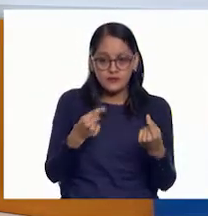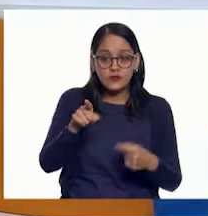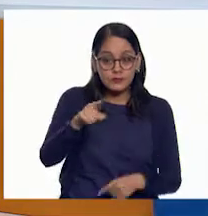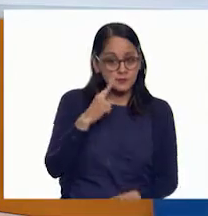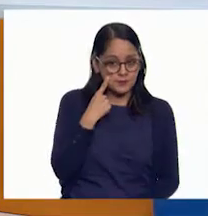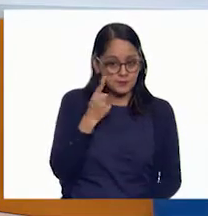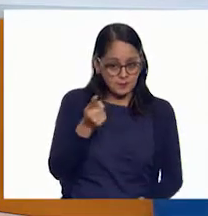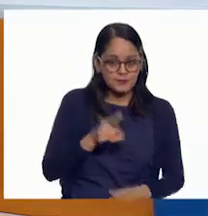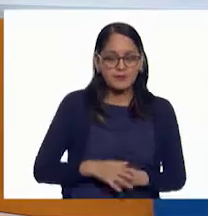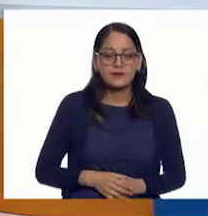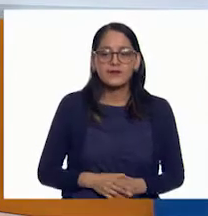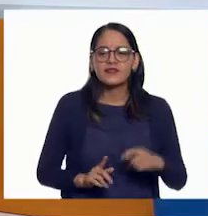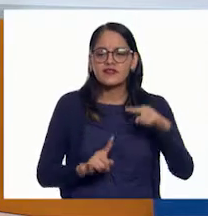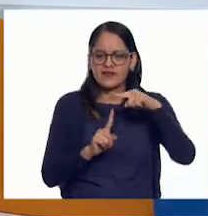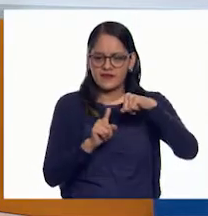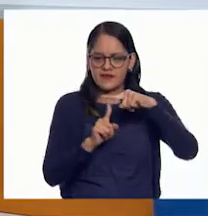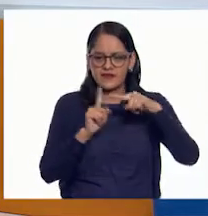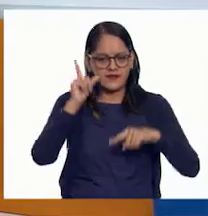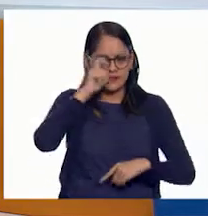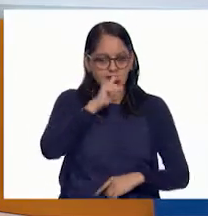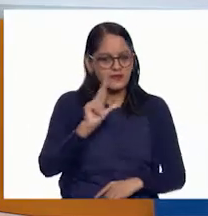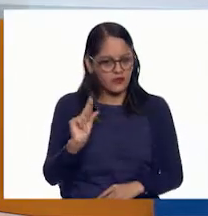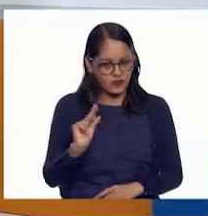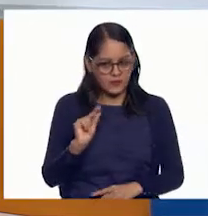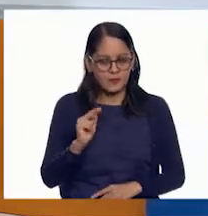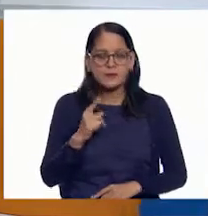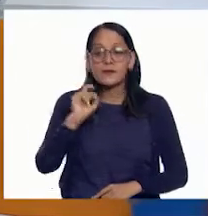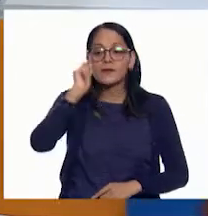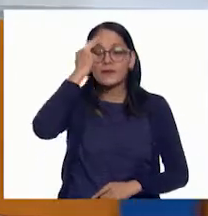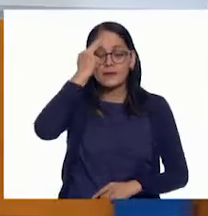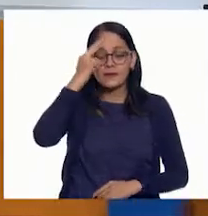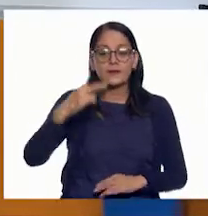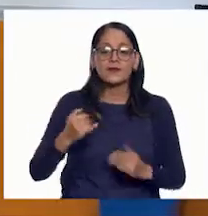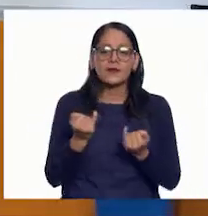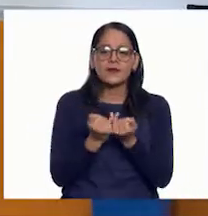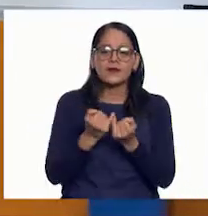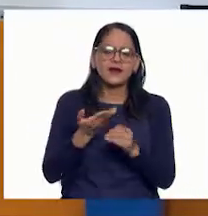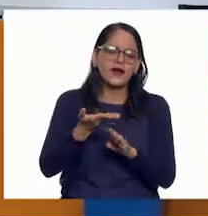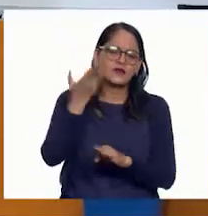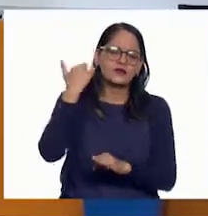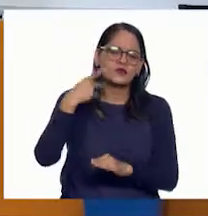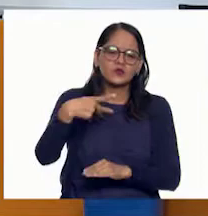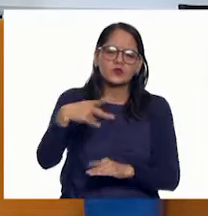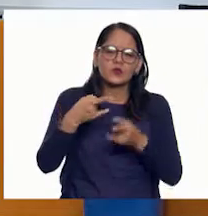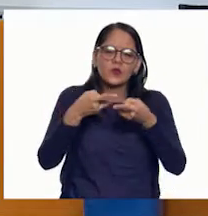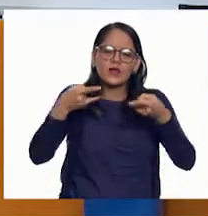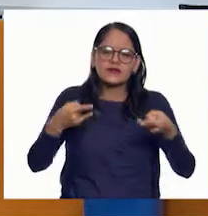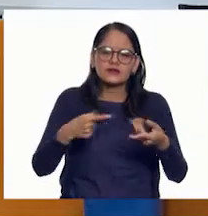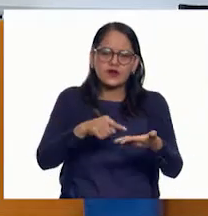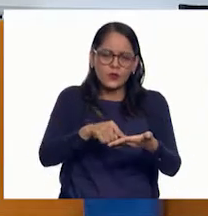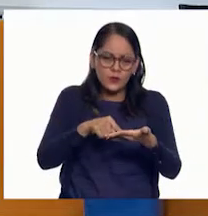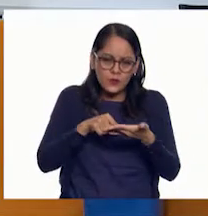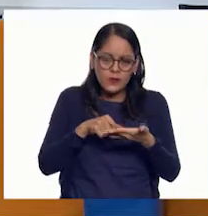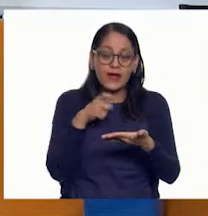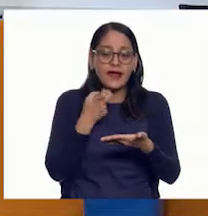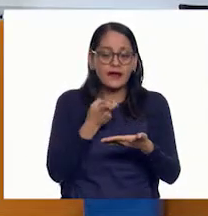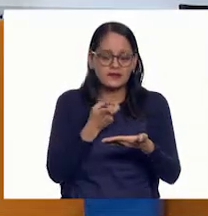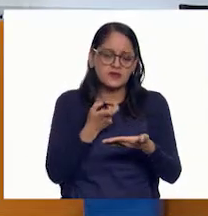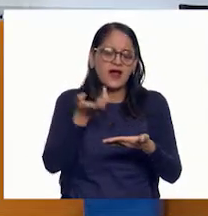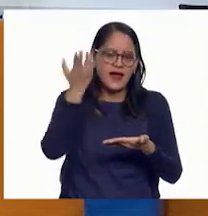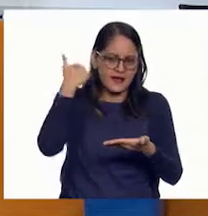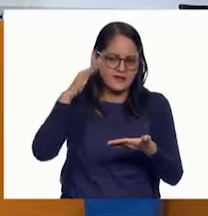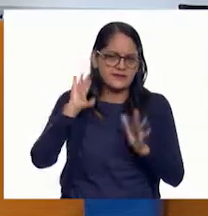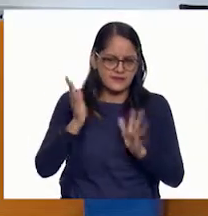bien, no es una tarea difícil. Vamos a recordar algún cuento que en su momento ya